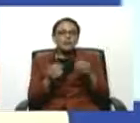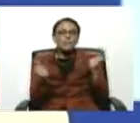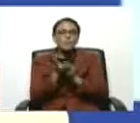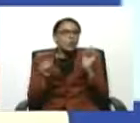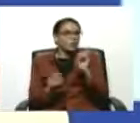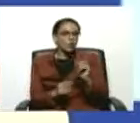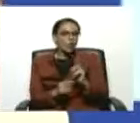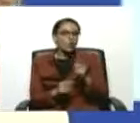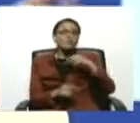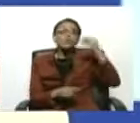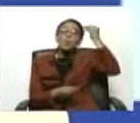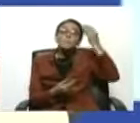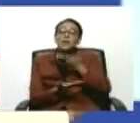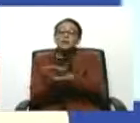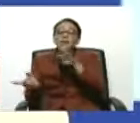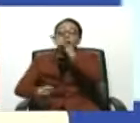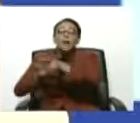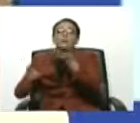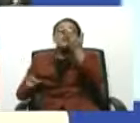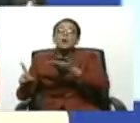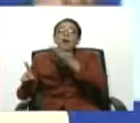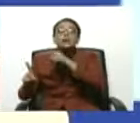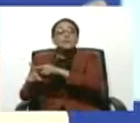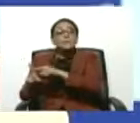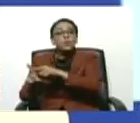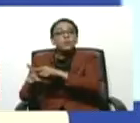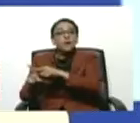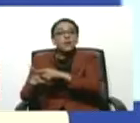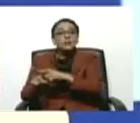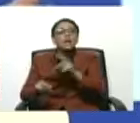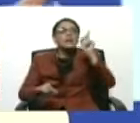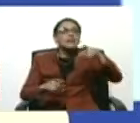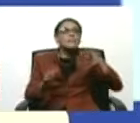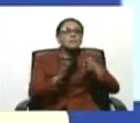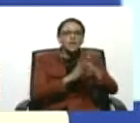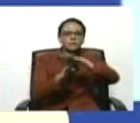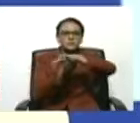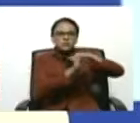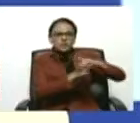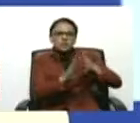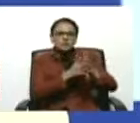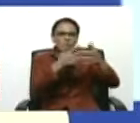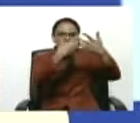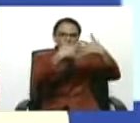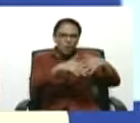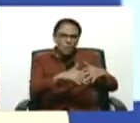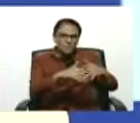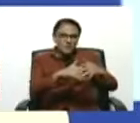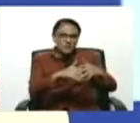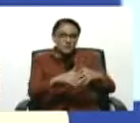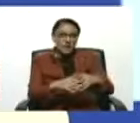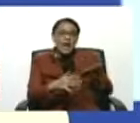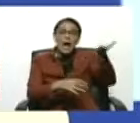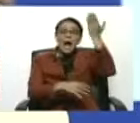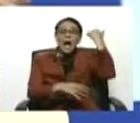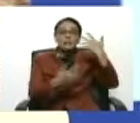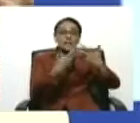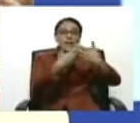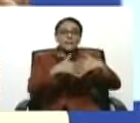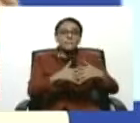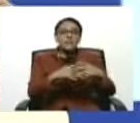luego tenemos la parte de las empresas antes la mayor parte de las empresas eran